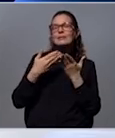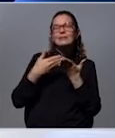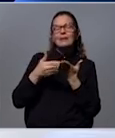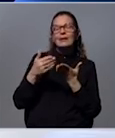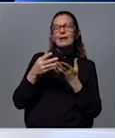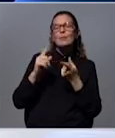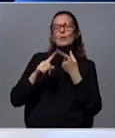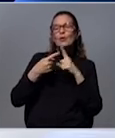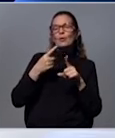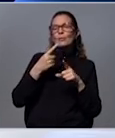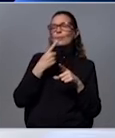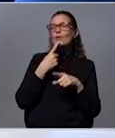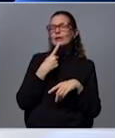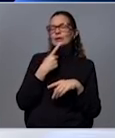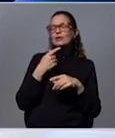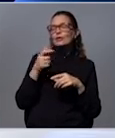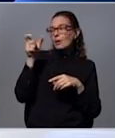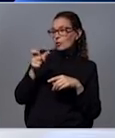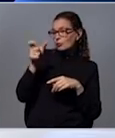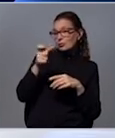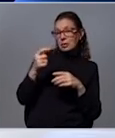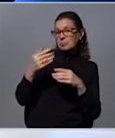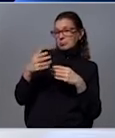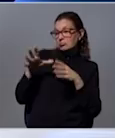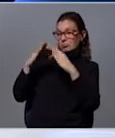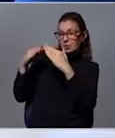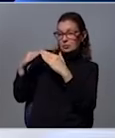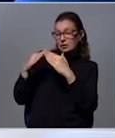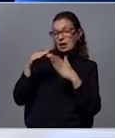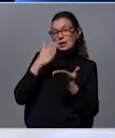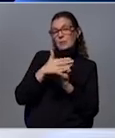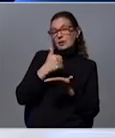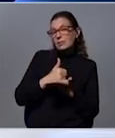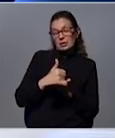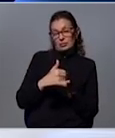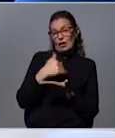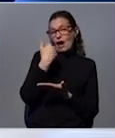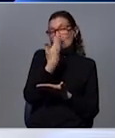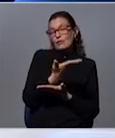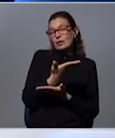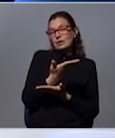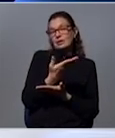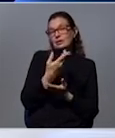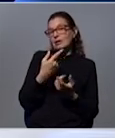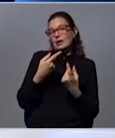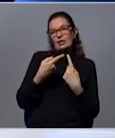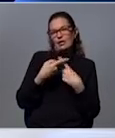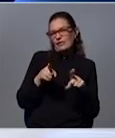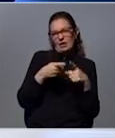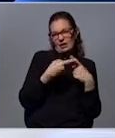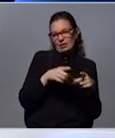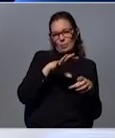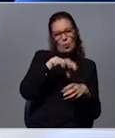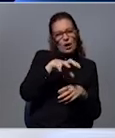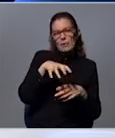dirigente político y los y los ciudadanos de vecinos de los departamentos del interior en las ciudades las capitales en los